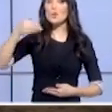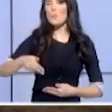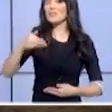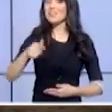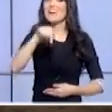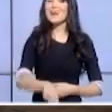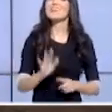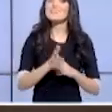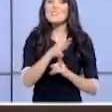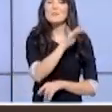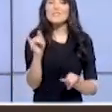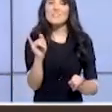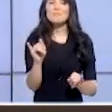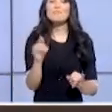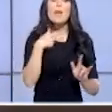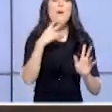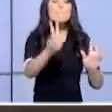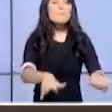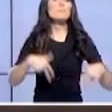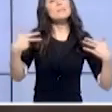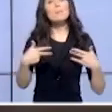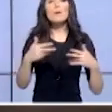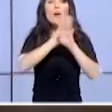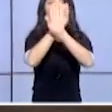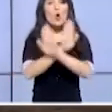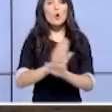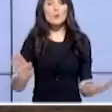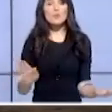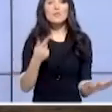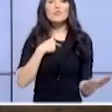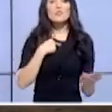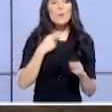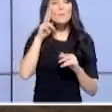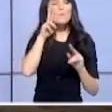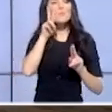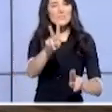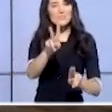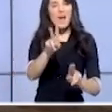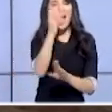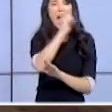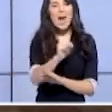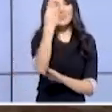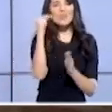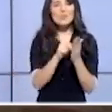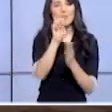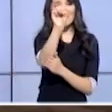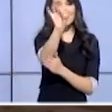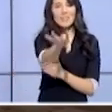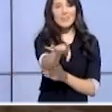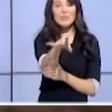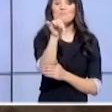potencial turístico de Castilla la Mancha permitidme para concluir que mantenga la mirada